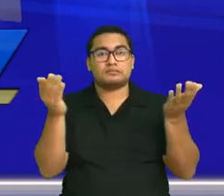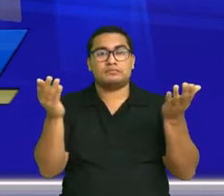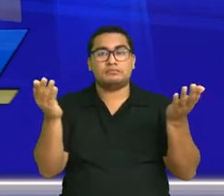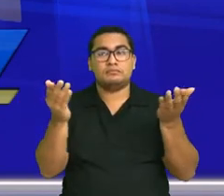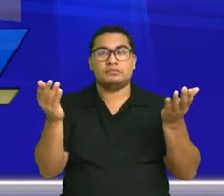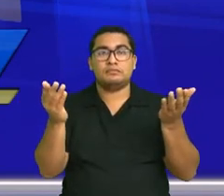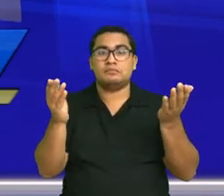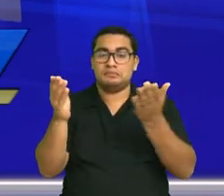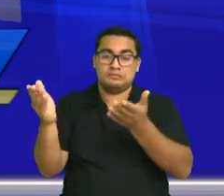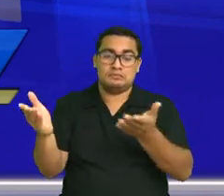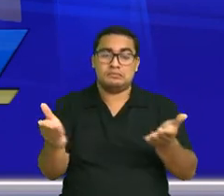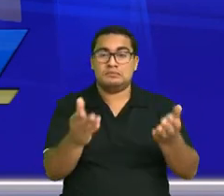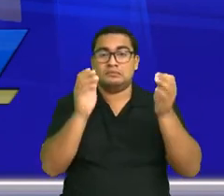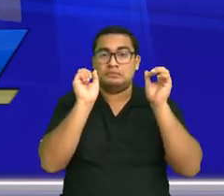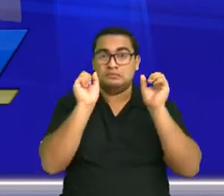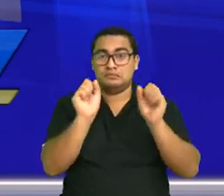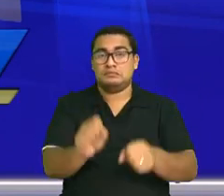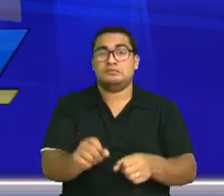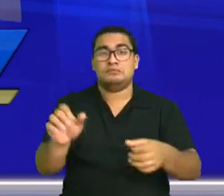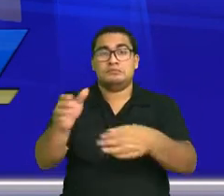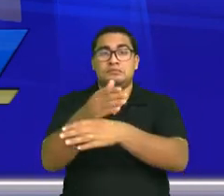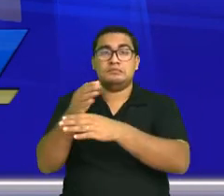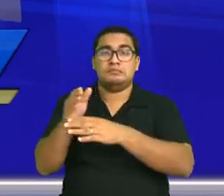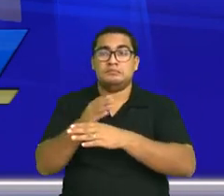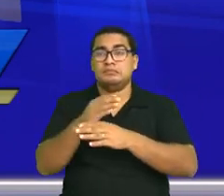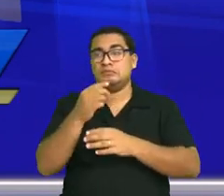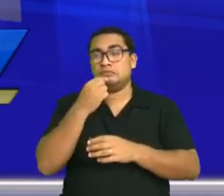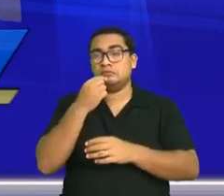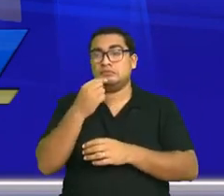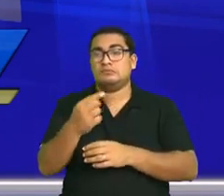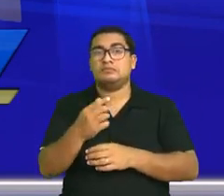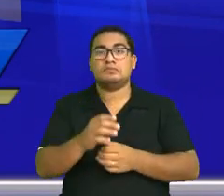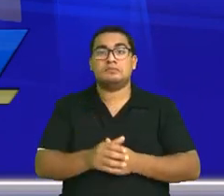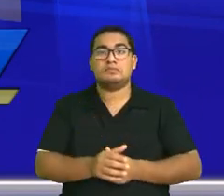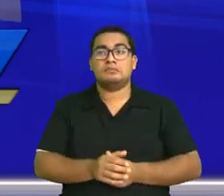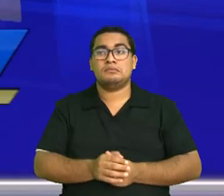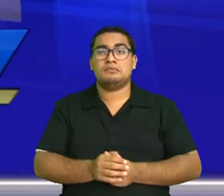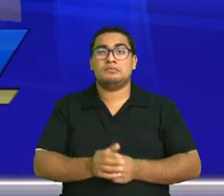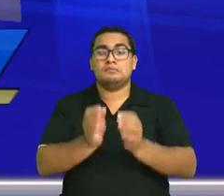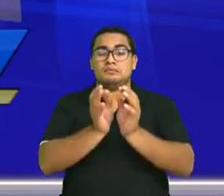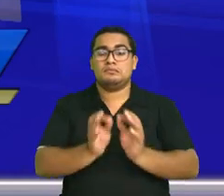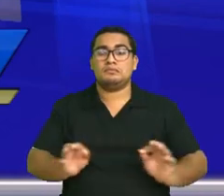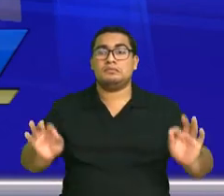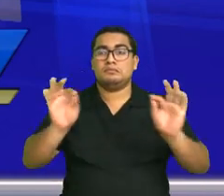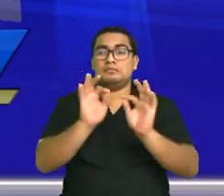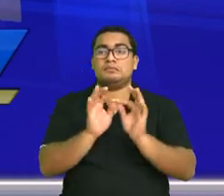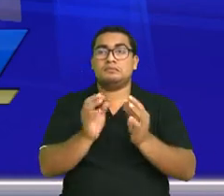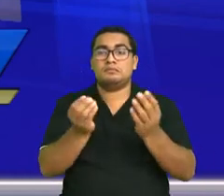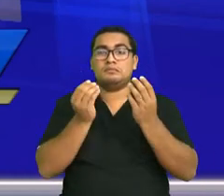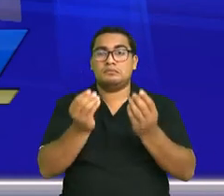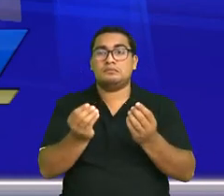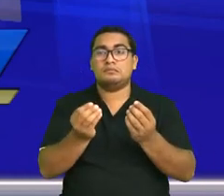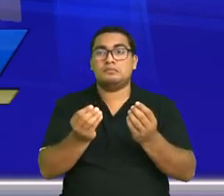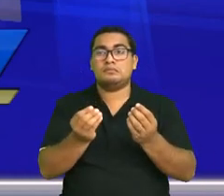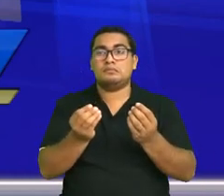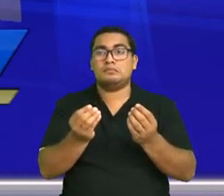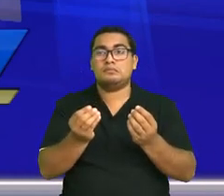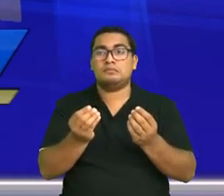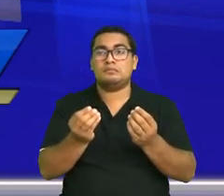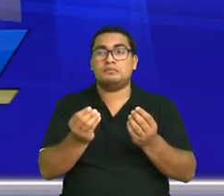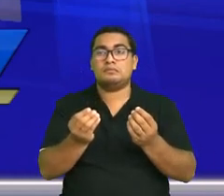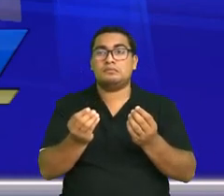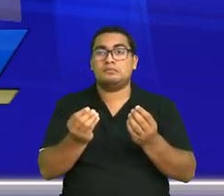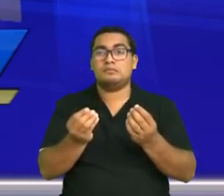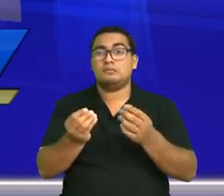darle la oportunidad a estas personas. Un marco jurídico que garantiza la inclusión. Exactamente. Y importante de esto también, como decía la profesora, el